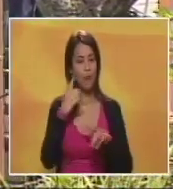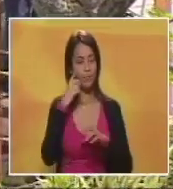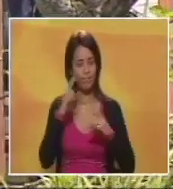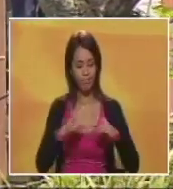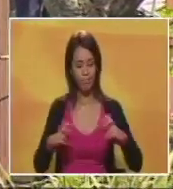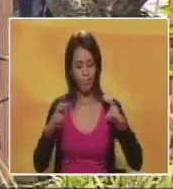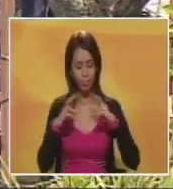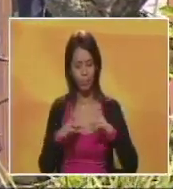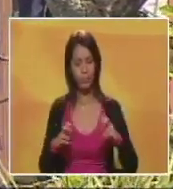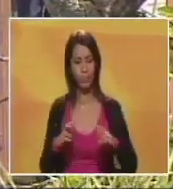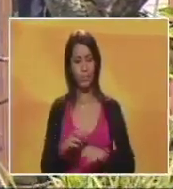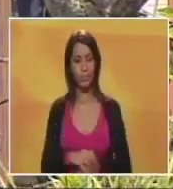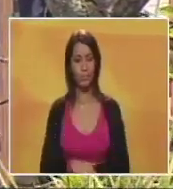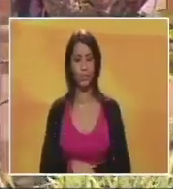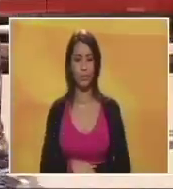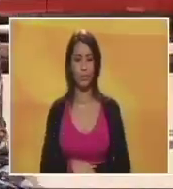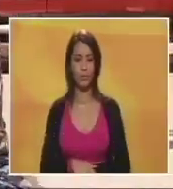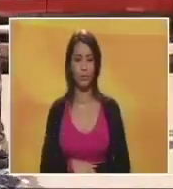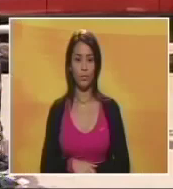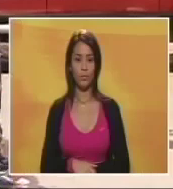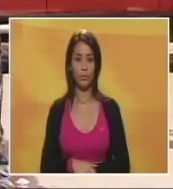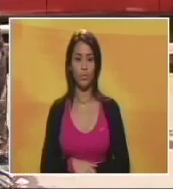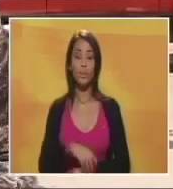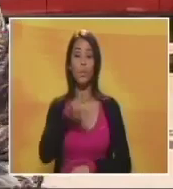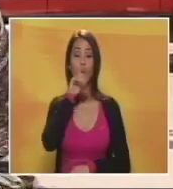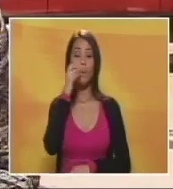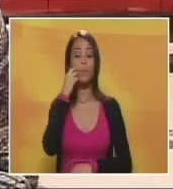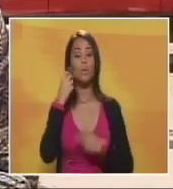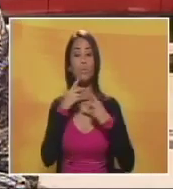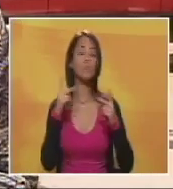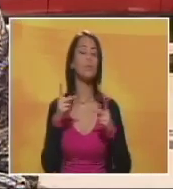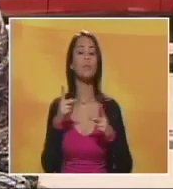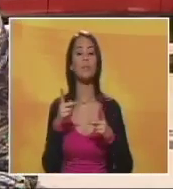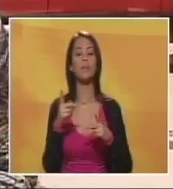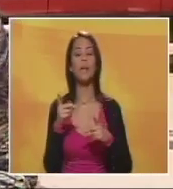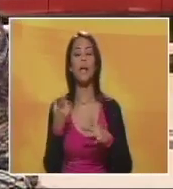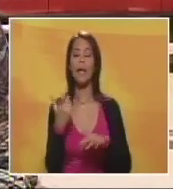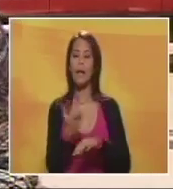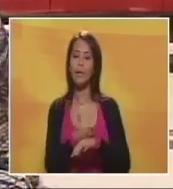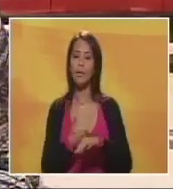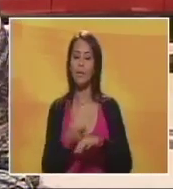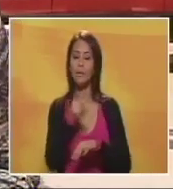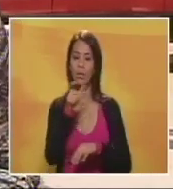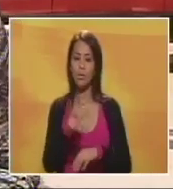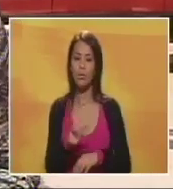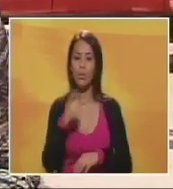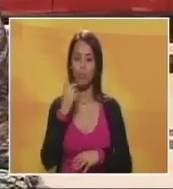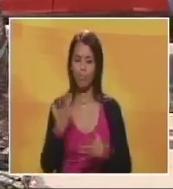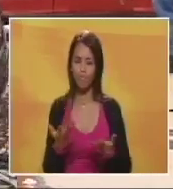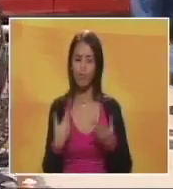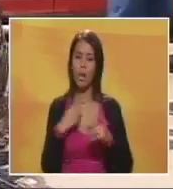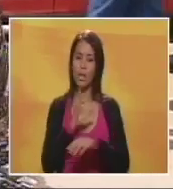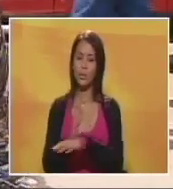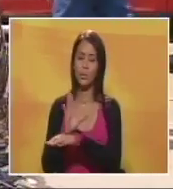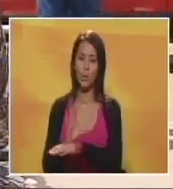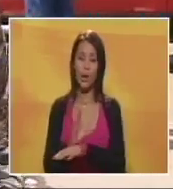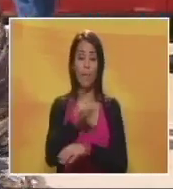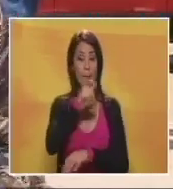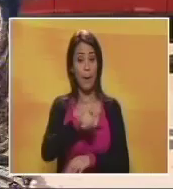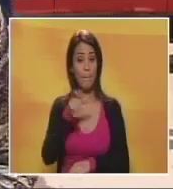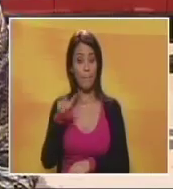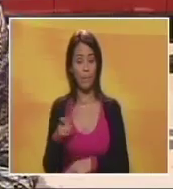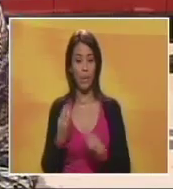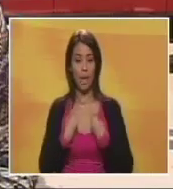la investigación correspondiente. En el mismo tuit, el mandatario regional afirmó que se garantiza la seguridad de los ciudadanos